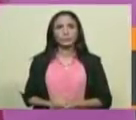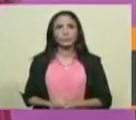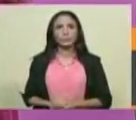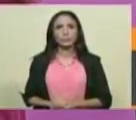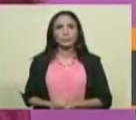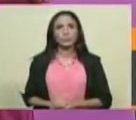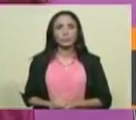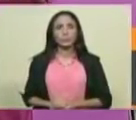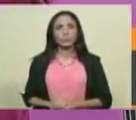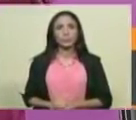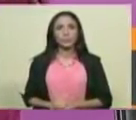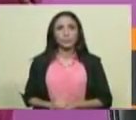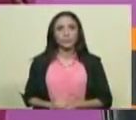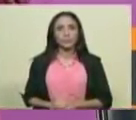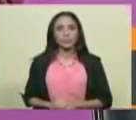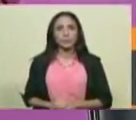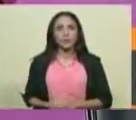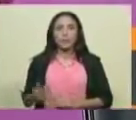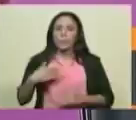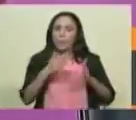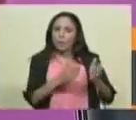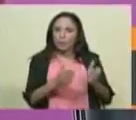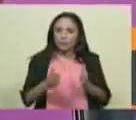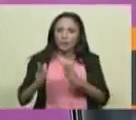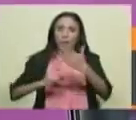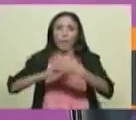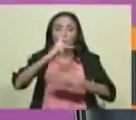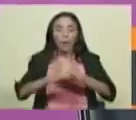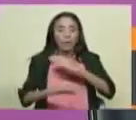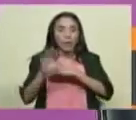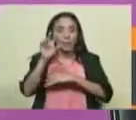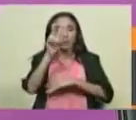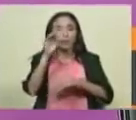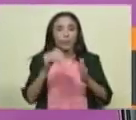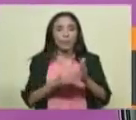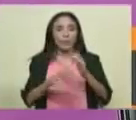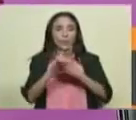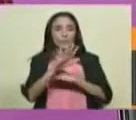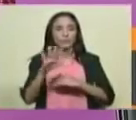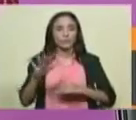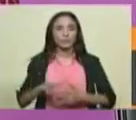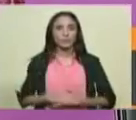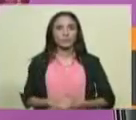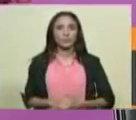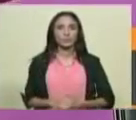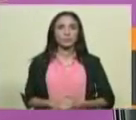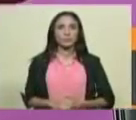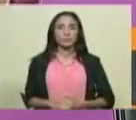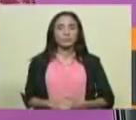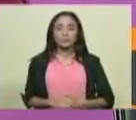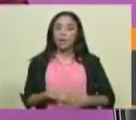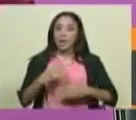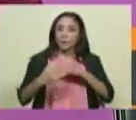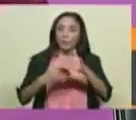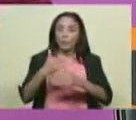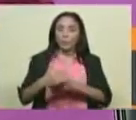permitir construir el plan de la patria 2025 y hacer un país